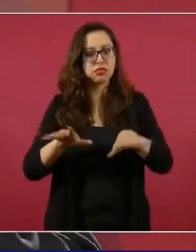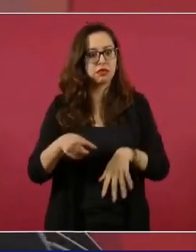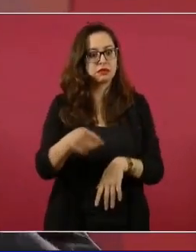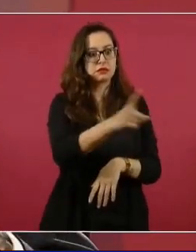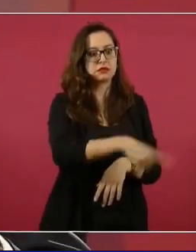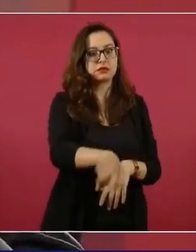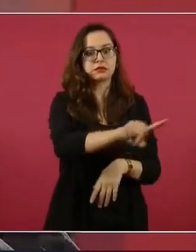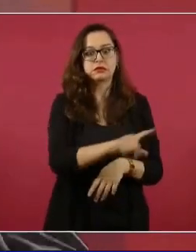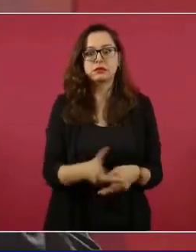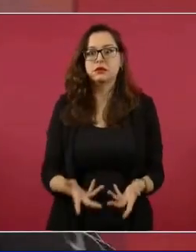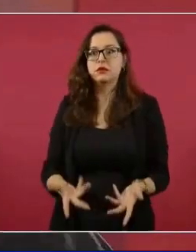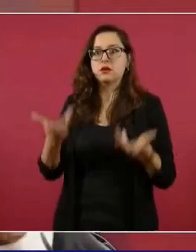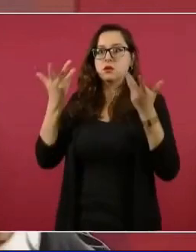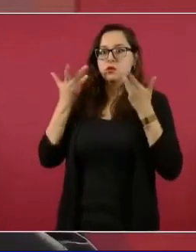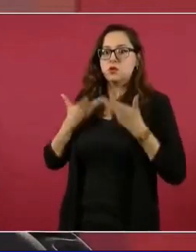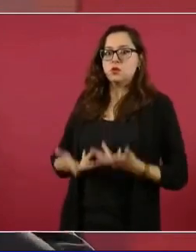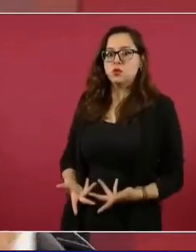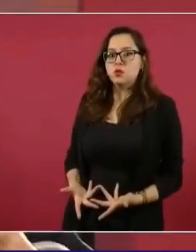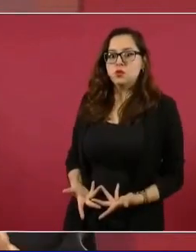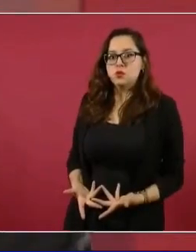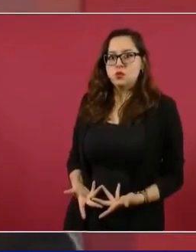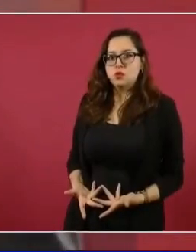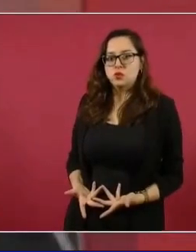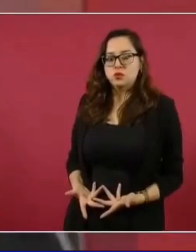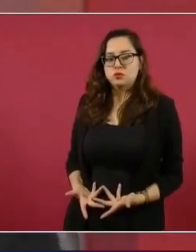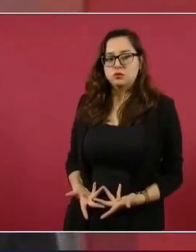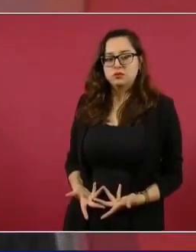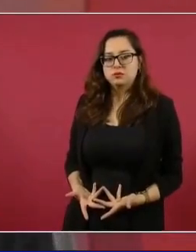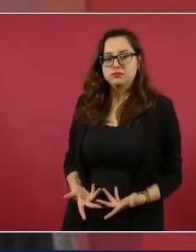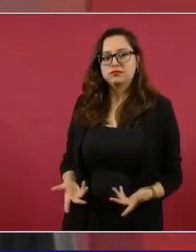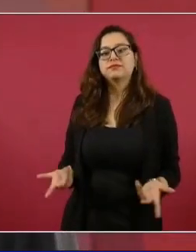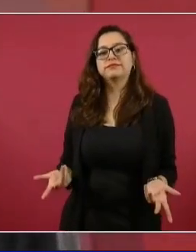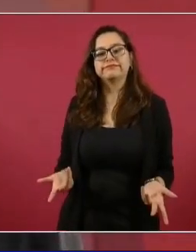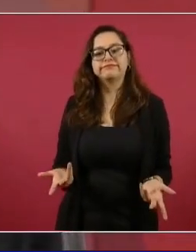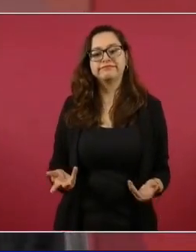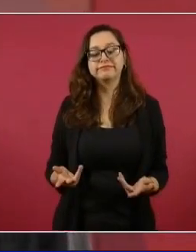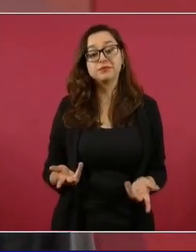porque se estaba simulando